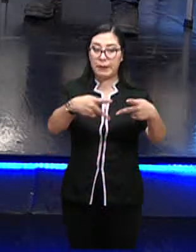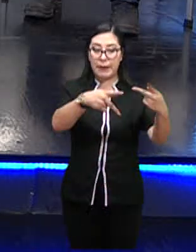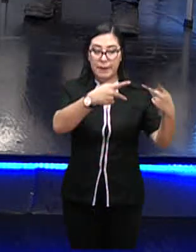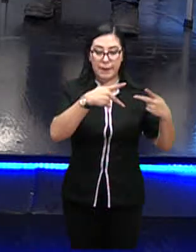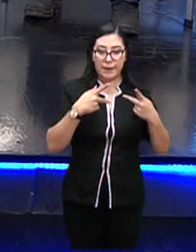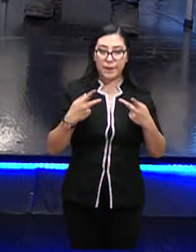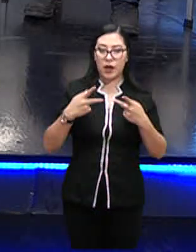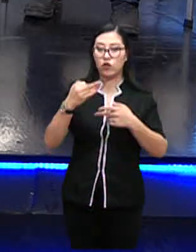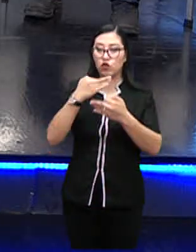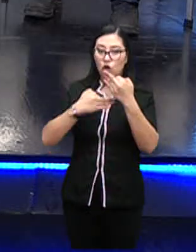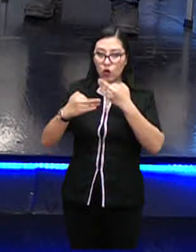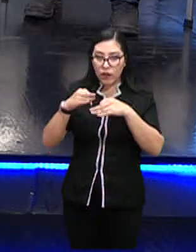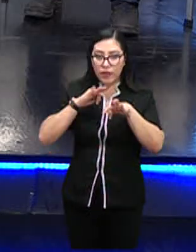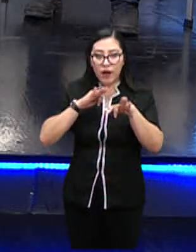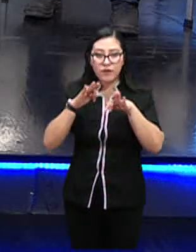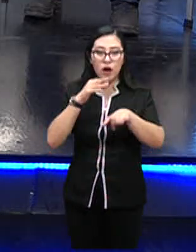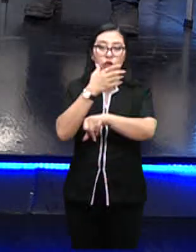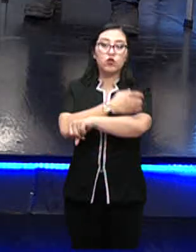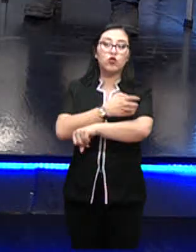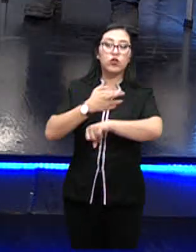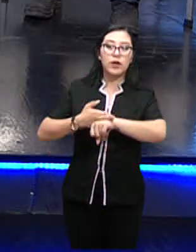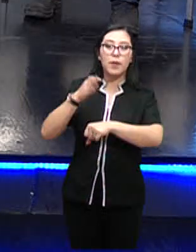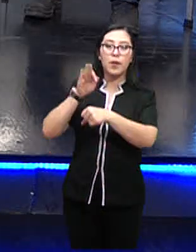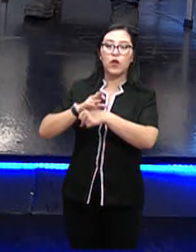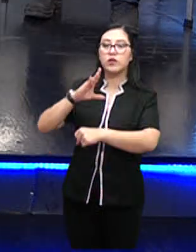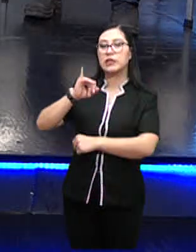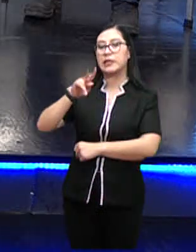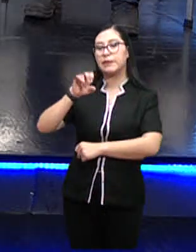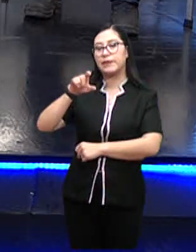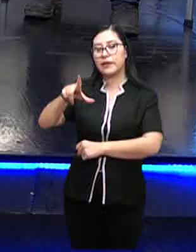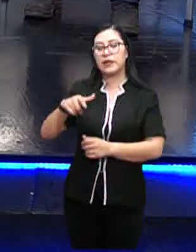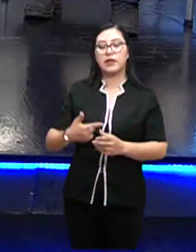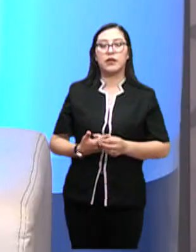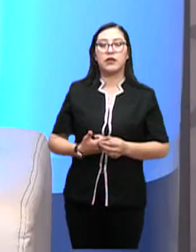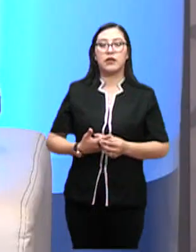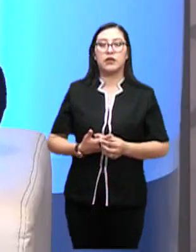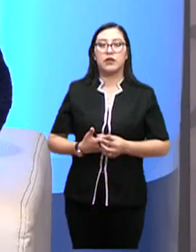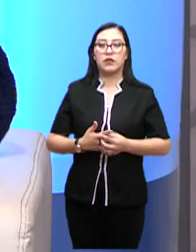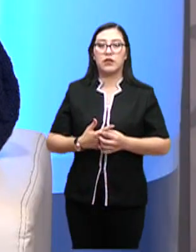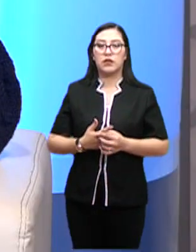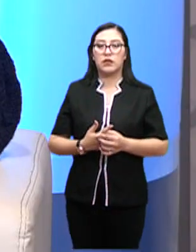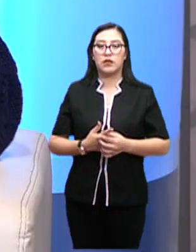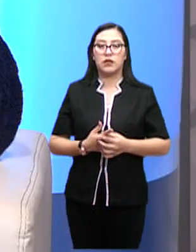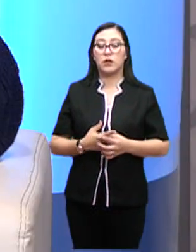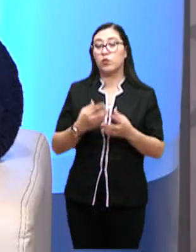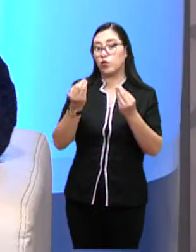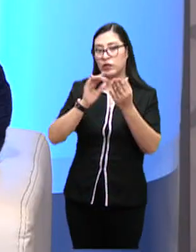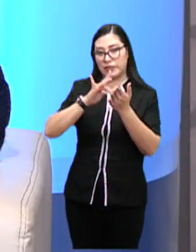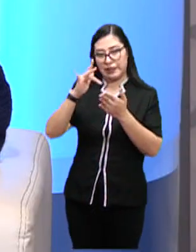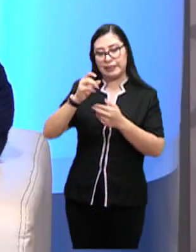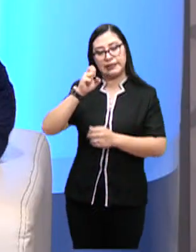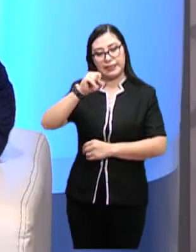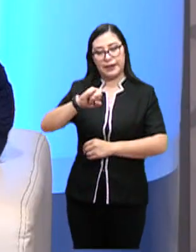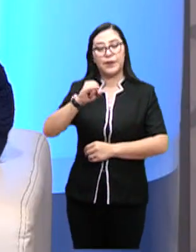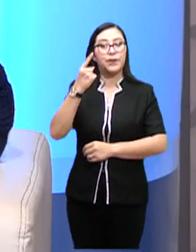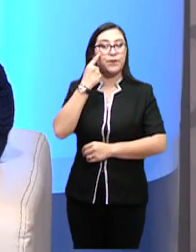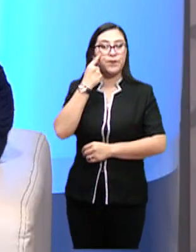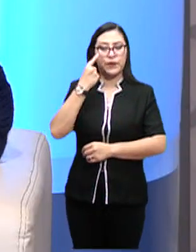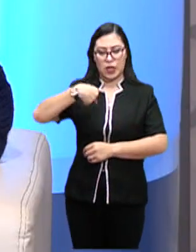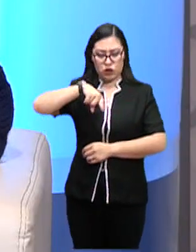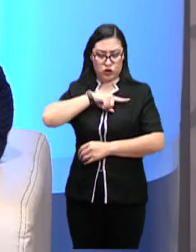hace, la coordinación de parte de Protección Civil. Sí, gracias. Bien, nosotros